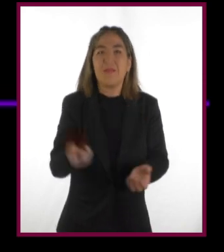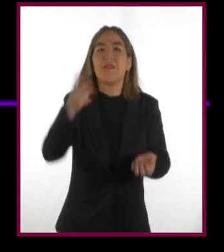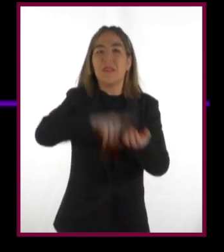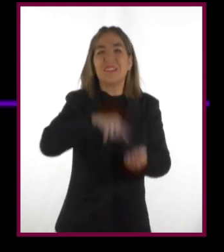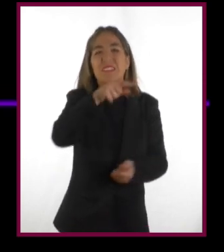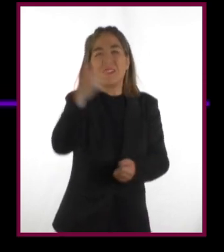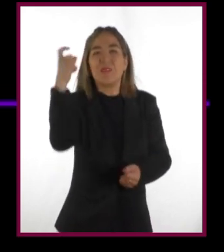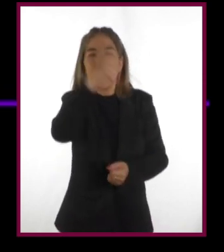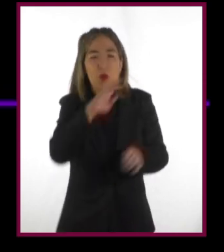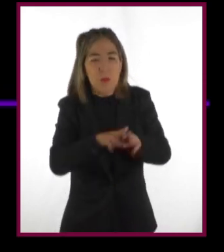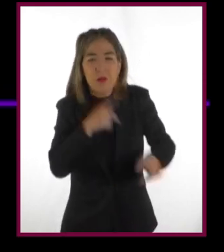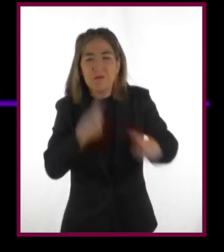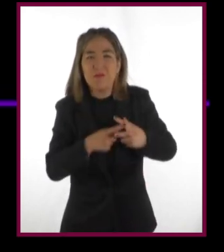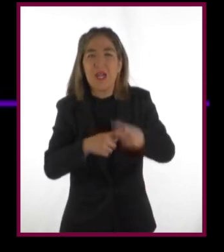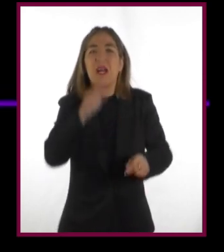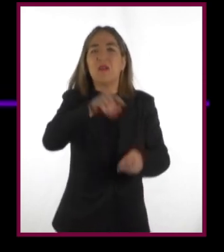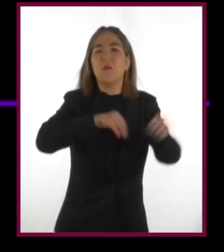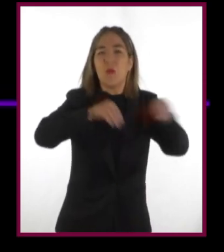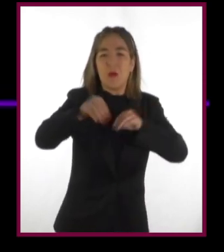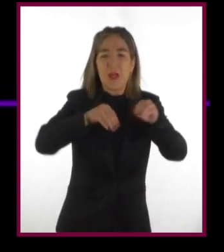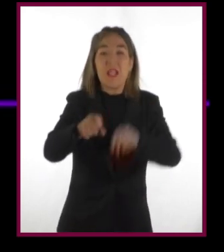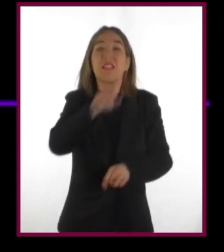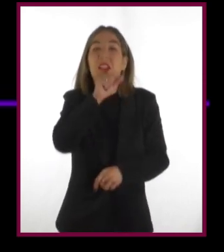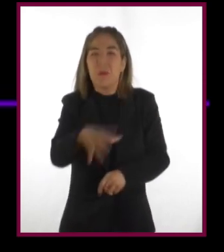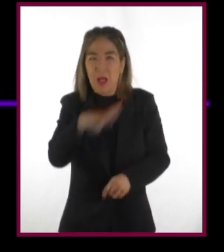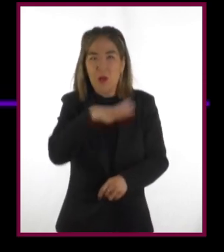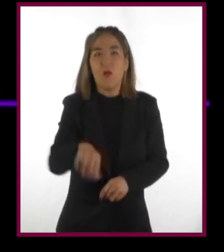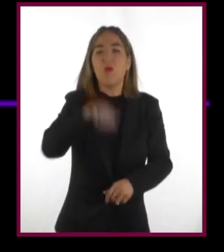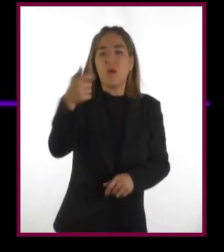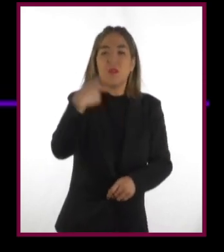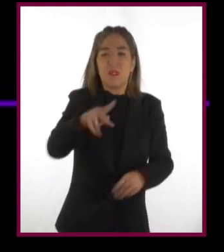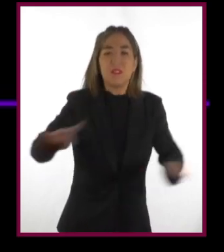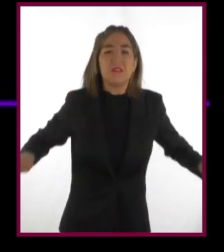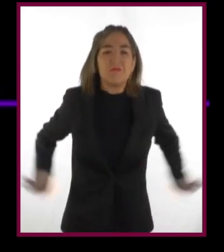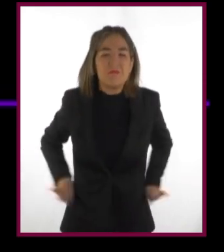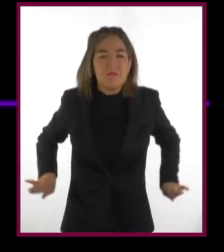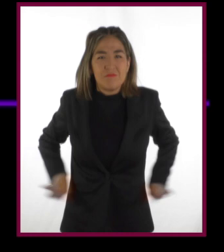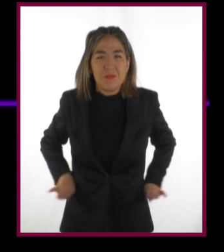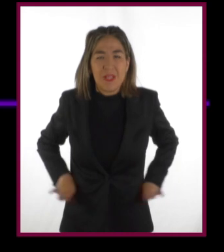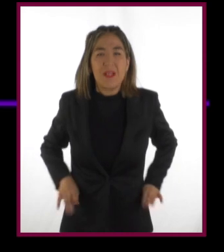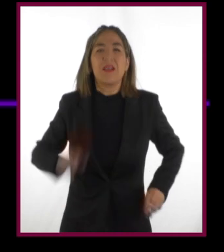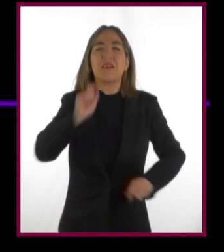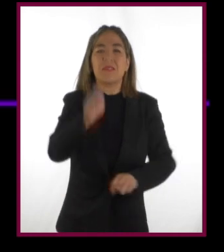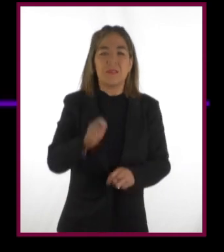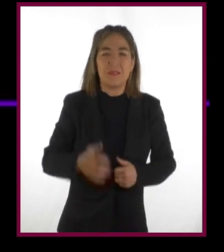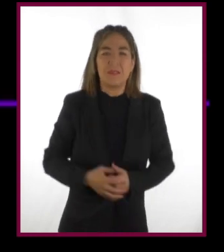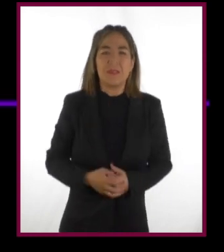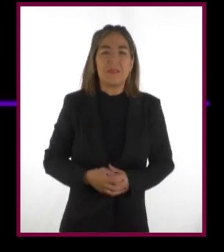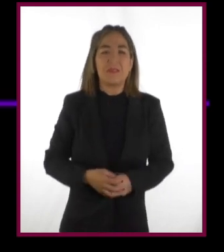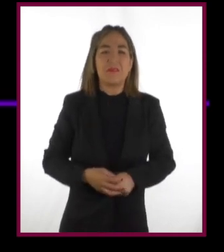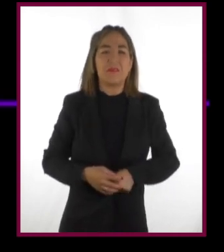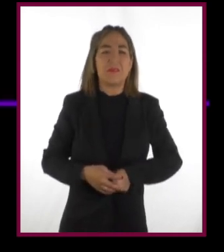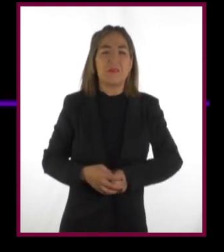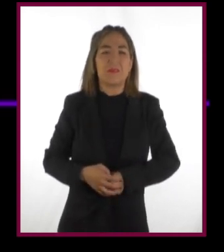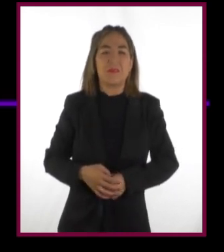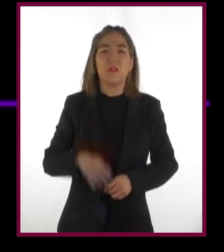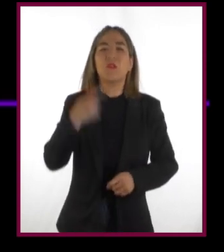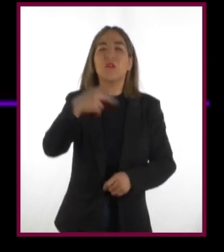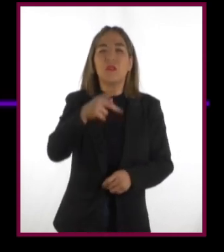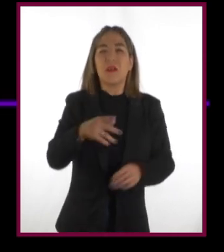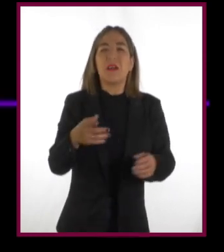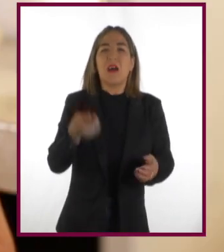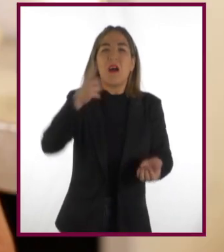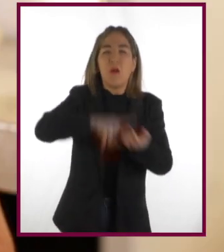la principal dificultad de predecir la turbulencia. Pero también hay otros parámetros, hay otras características, como por